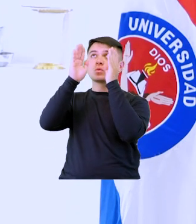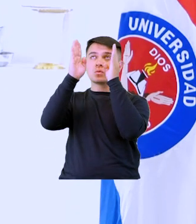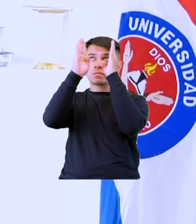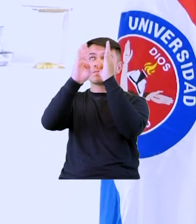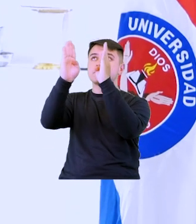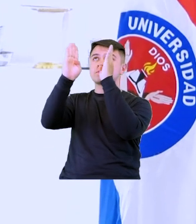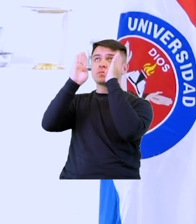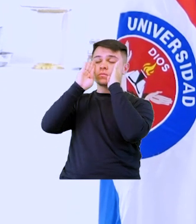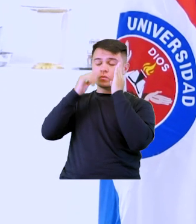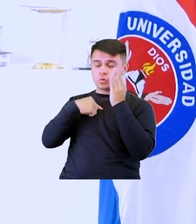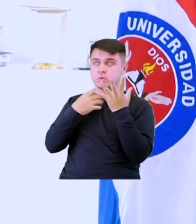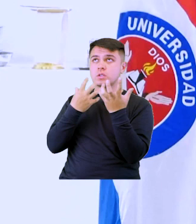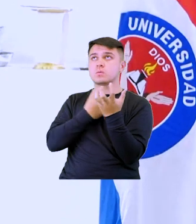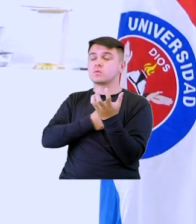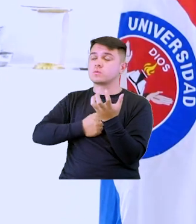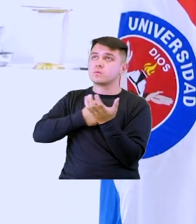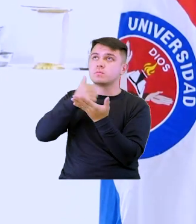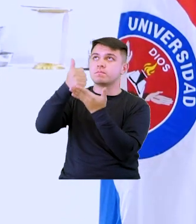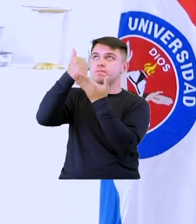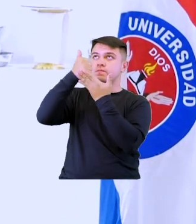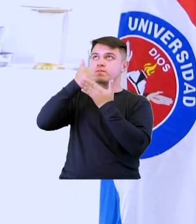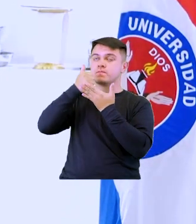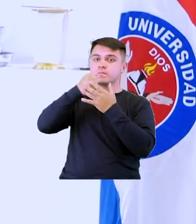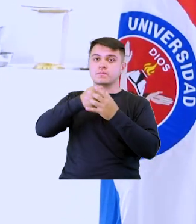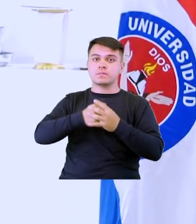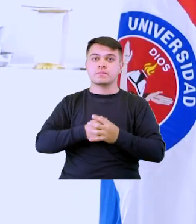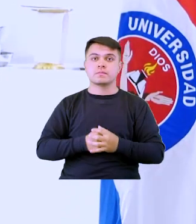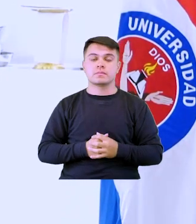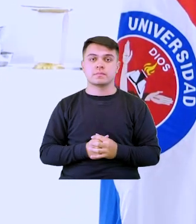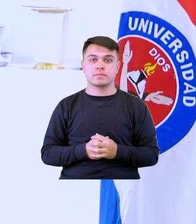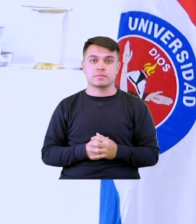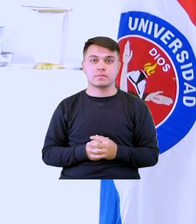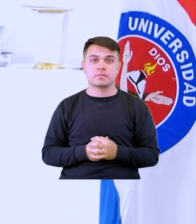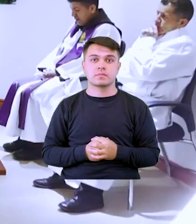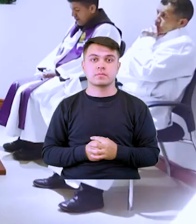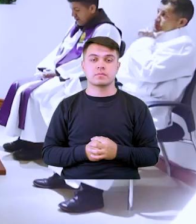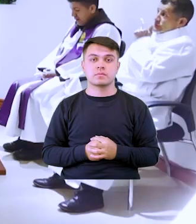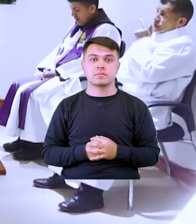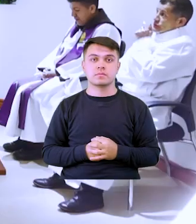atentos a la voz de mi súplica. Desde lo hondo viene la